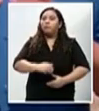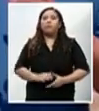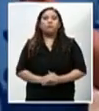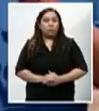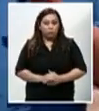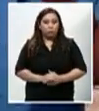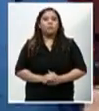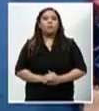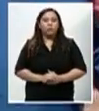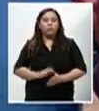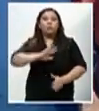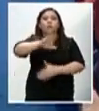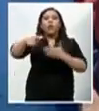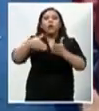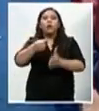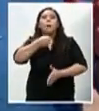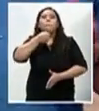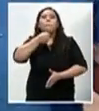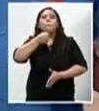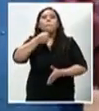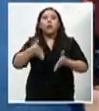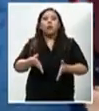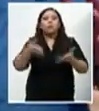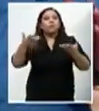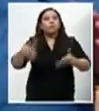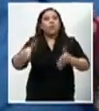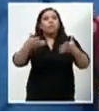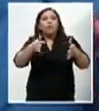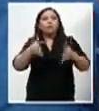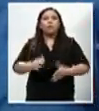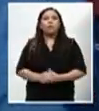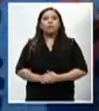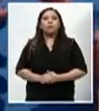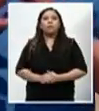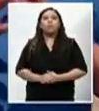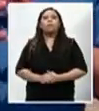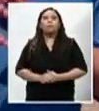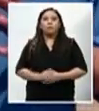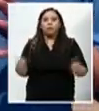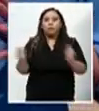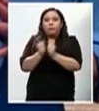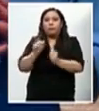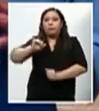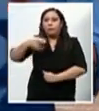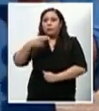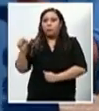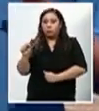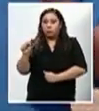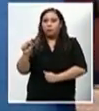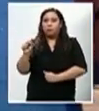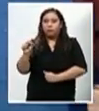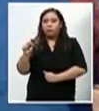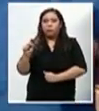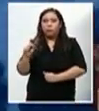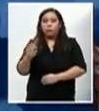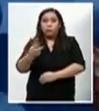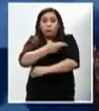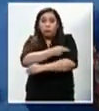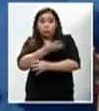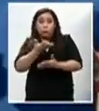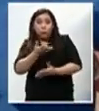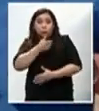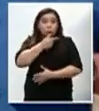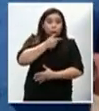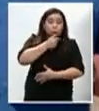estamos vacunando a todos los periodistas del país. Y obviamente con el esfuerzo en conjunto con el Seguro Social, ya estamos vacunando